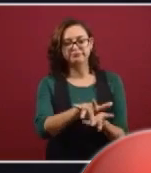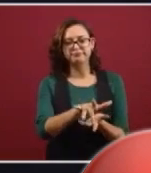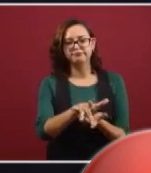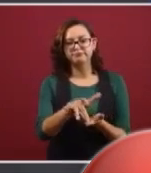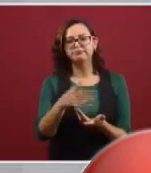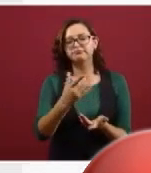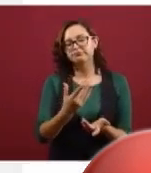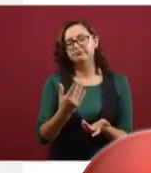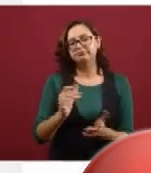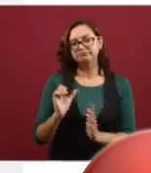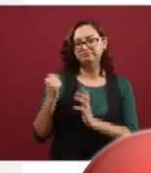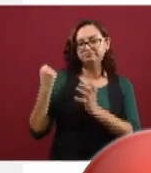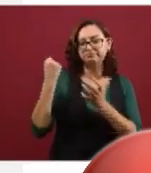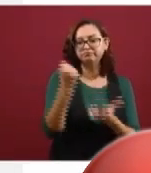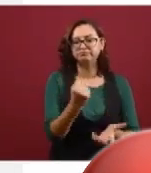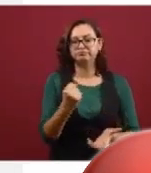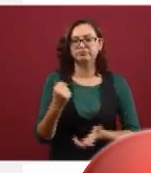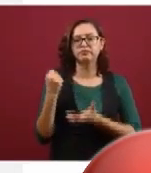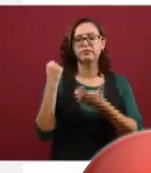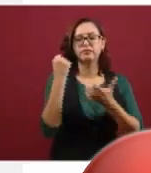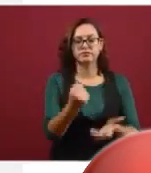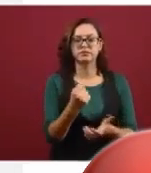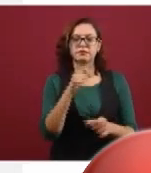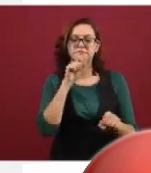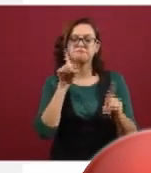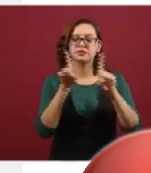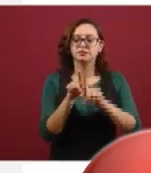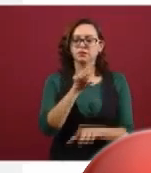de capital para el periodo también